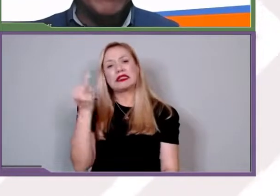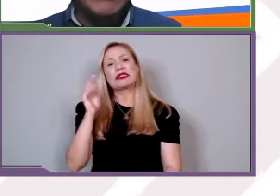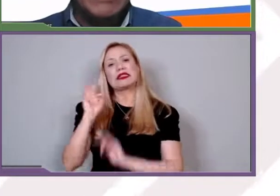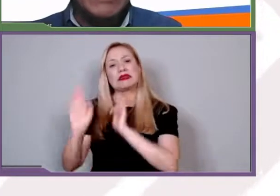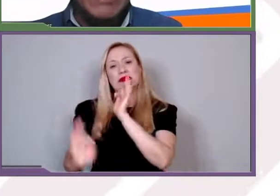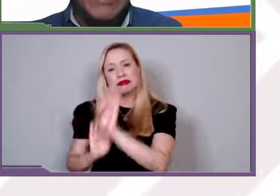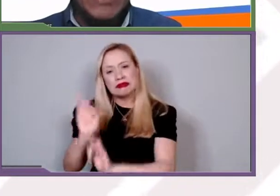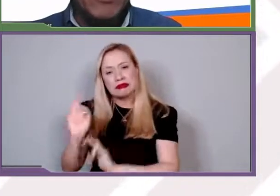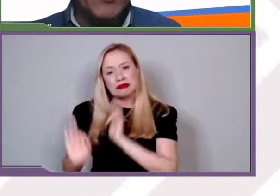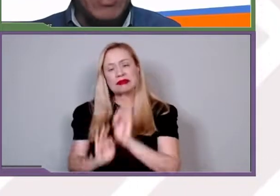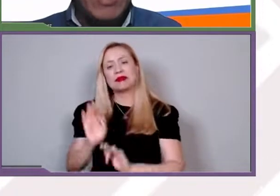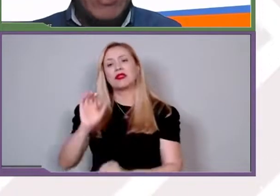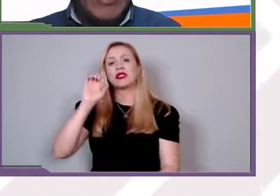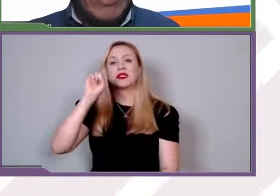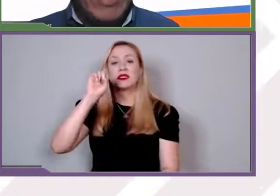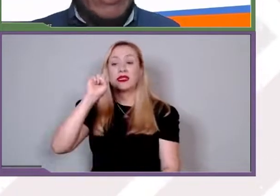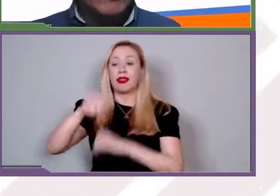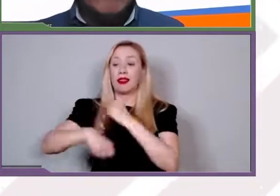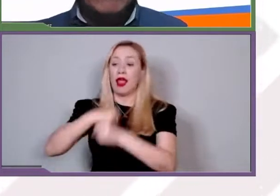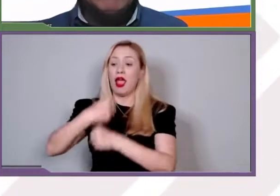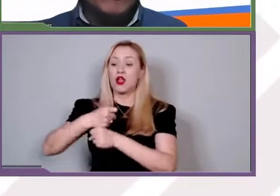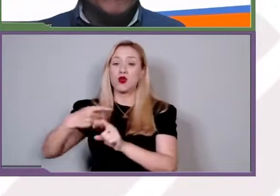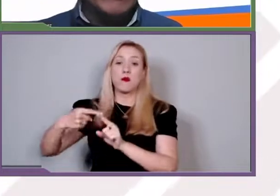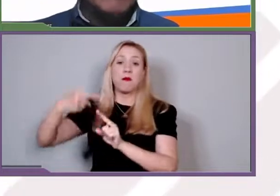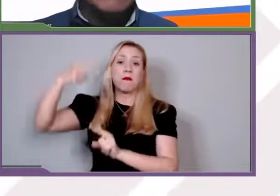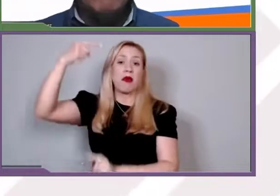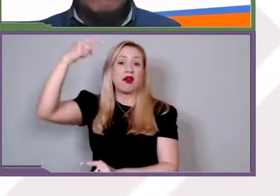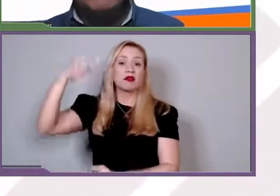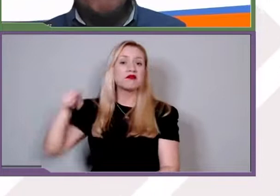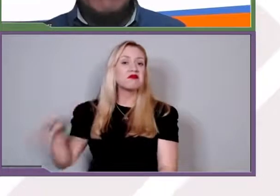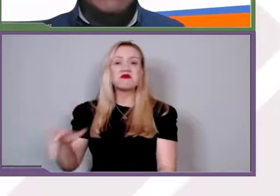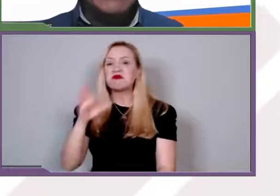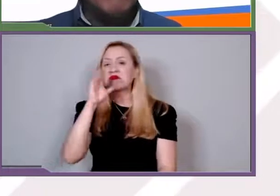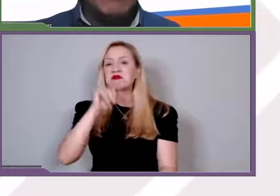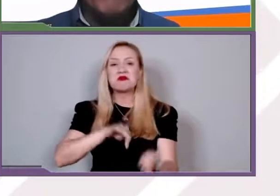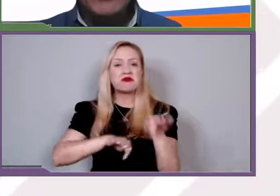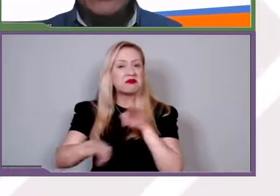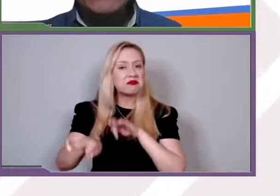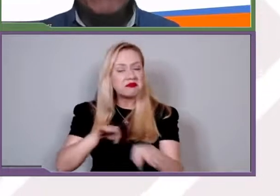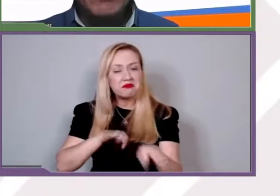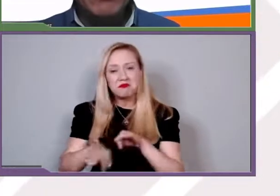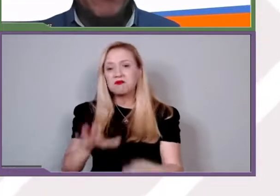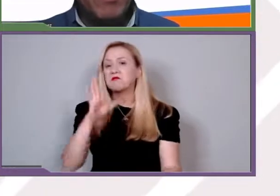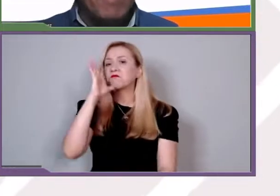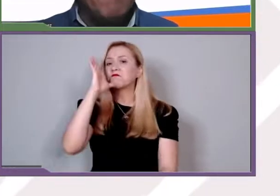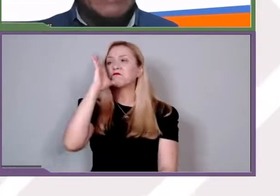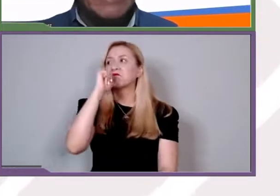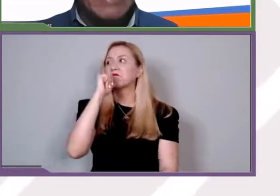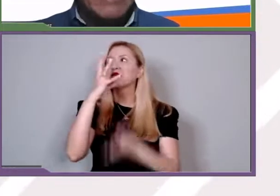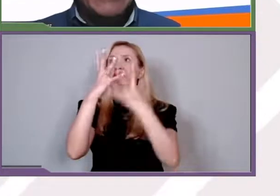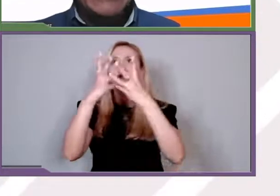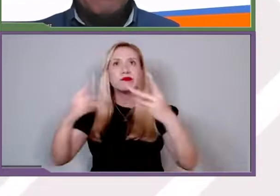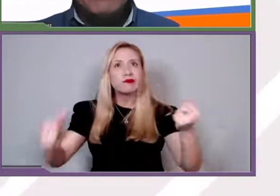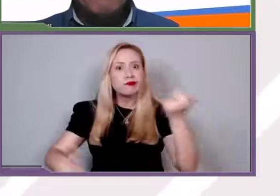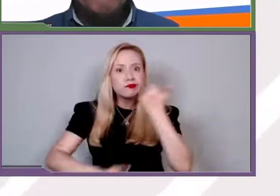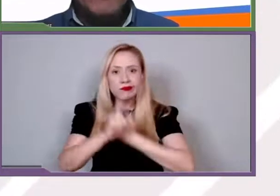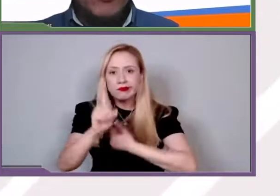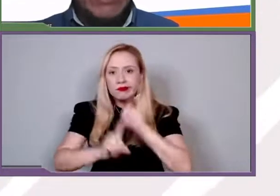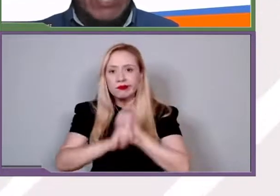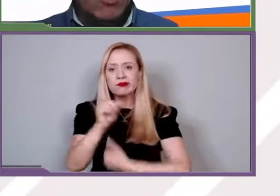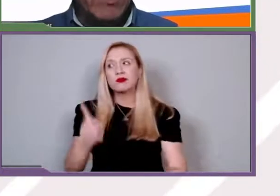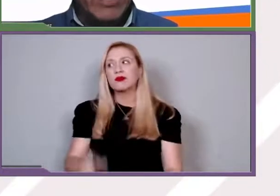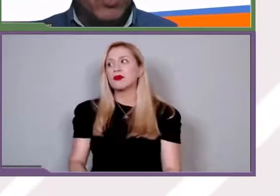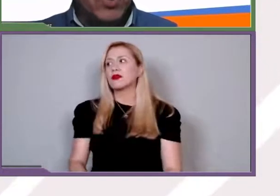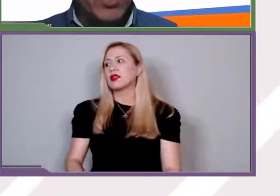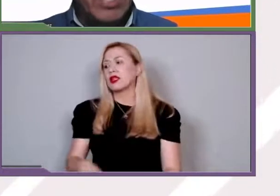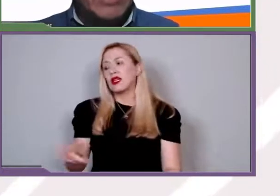personas mayores de 60 años, que son menos productivas y menos capaces para poder resolver los problemas, que trabajan peor